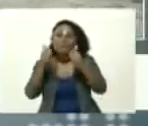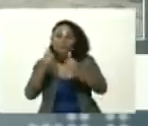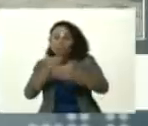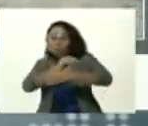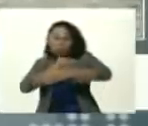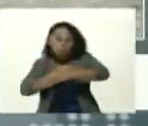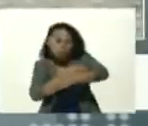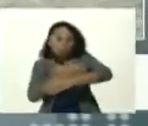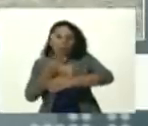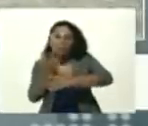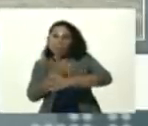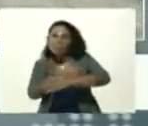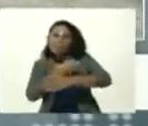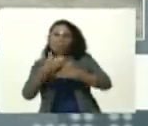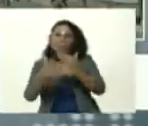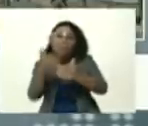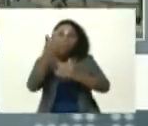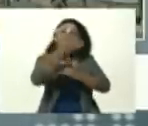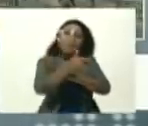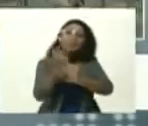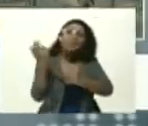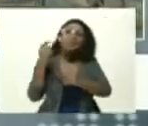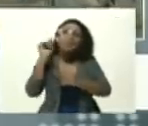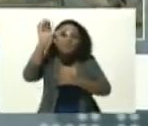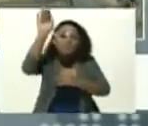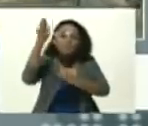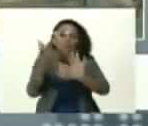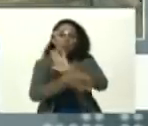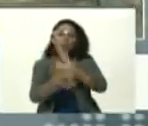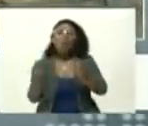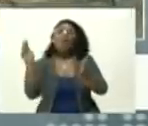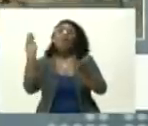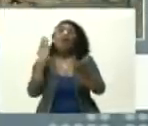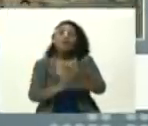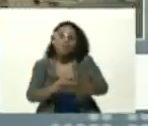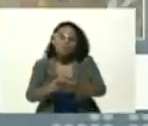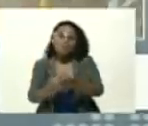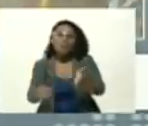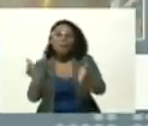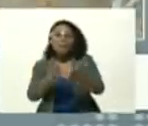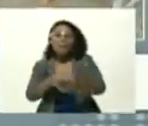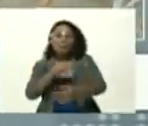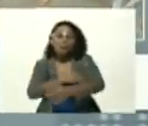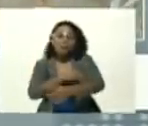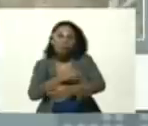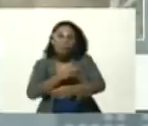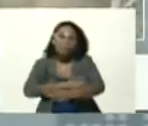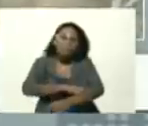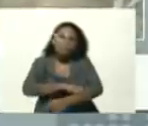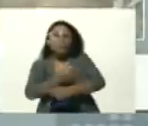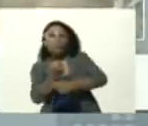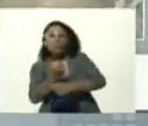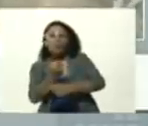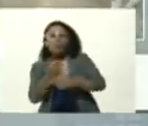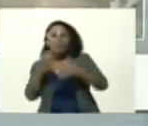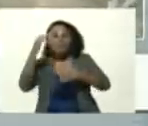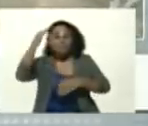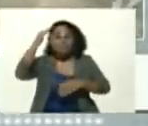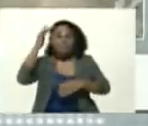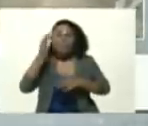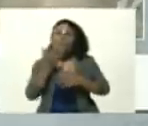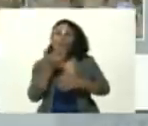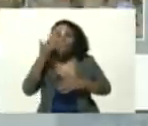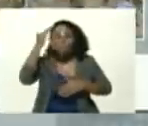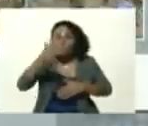en el brazo. Más adelante, cuando lo vas a usar, la herida vuelve a resurgir. Si el comandante Chávez no hubiera tenido